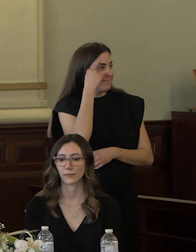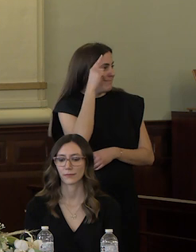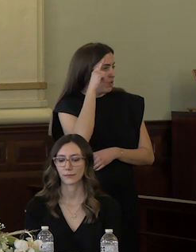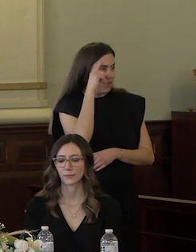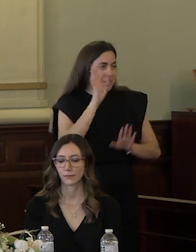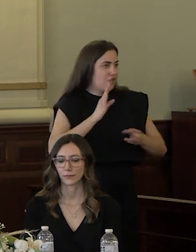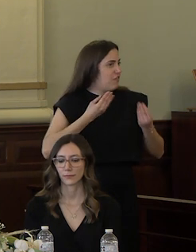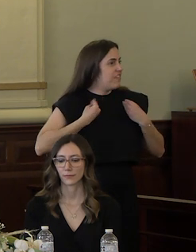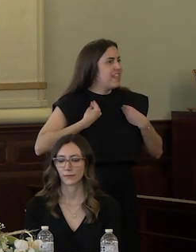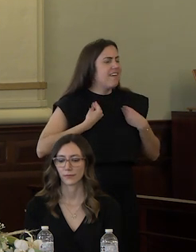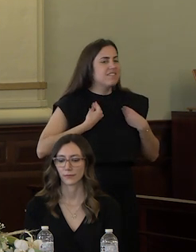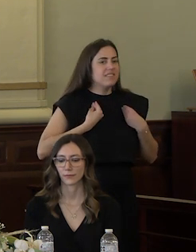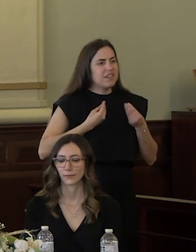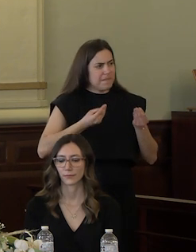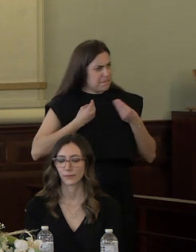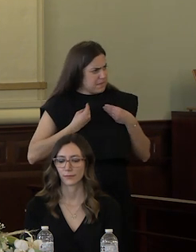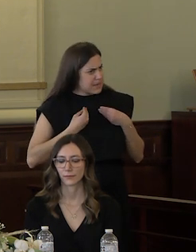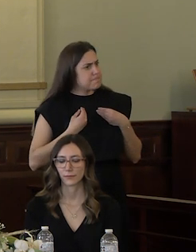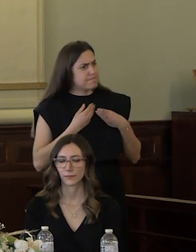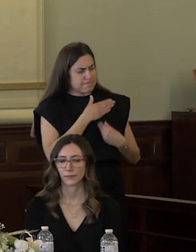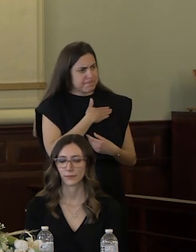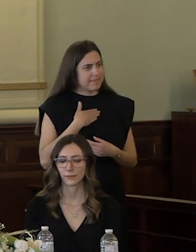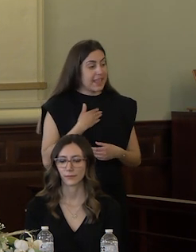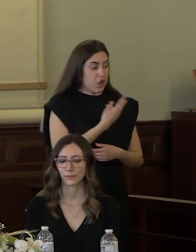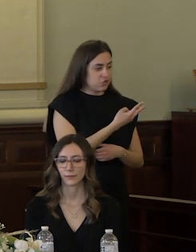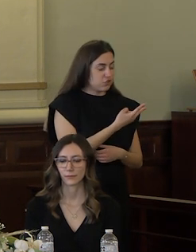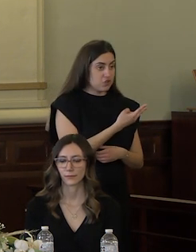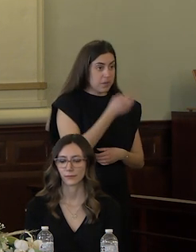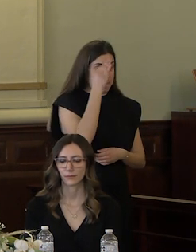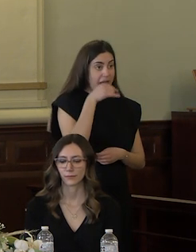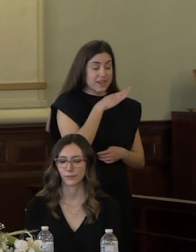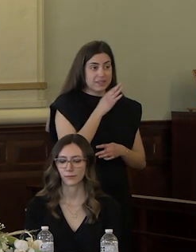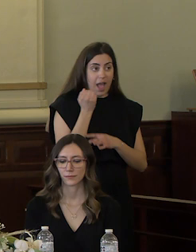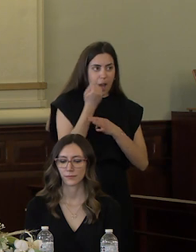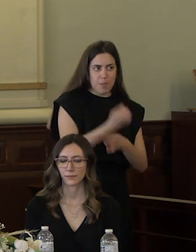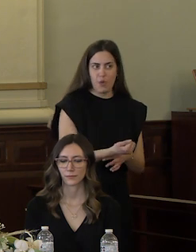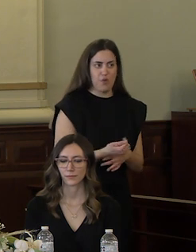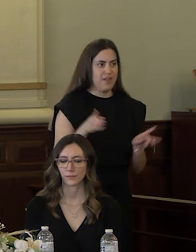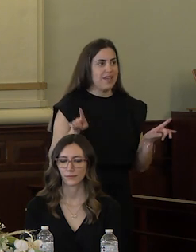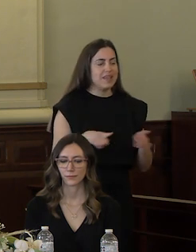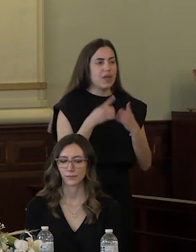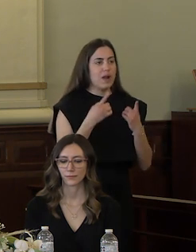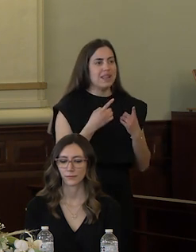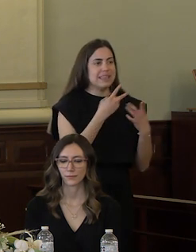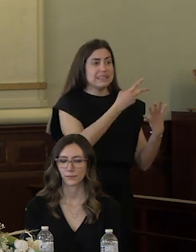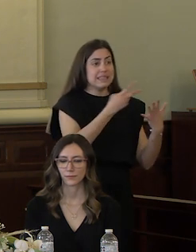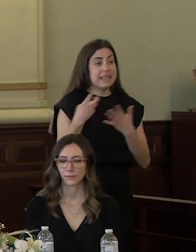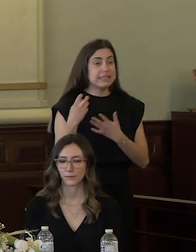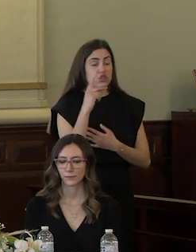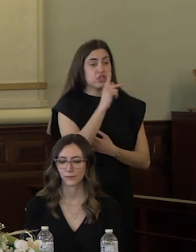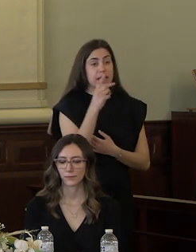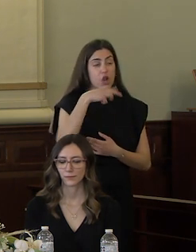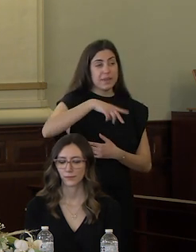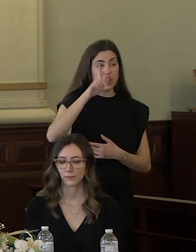vida. Y Josefina y Francisco, Francisco y Josefina la apoyaron, aunque se fuera a 700 kilómetros, porque